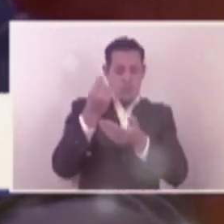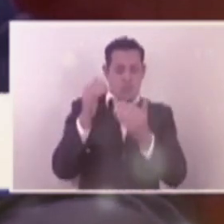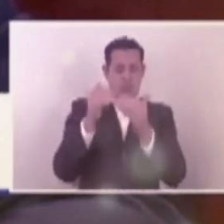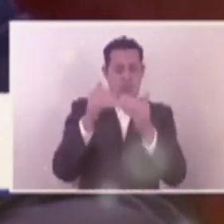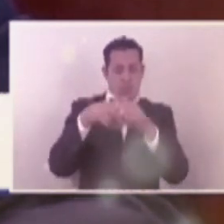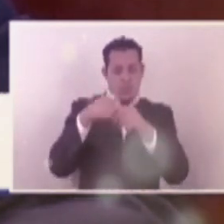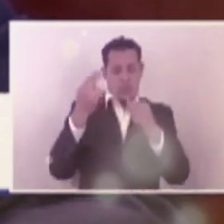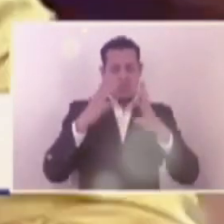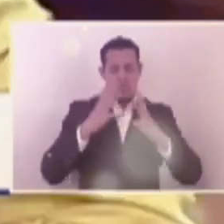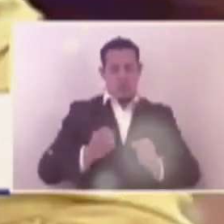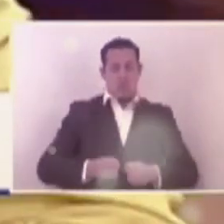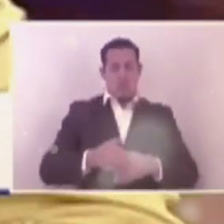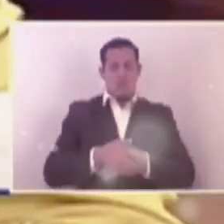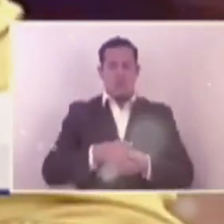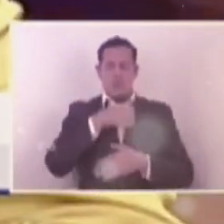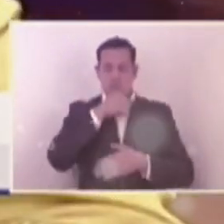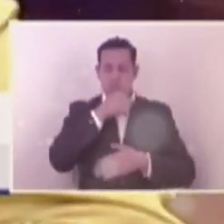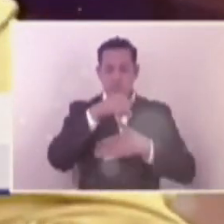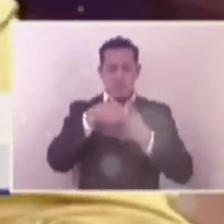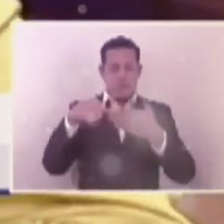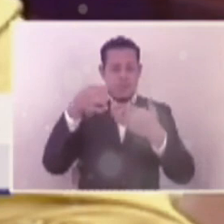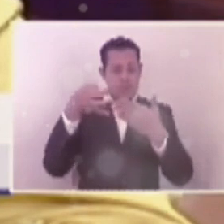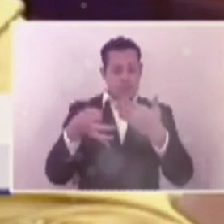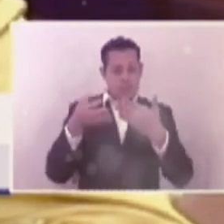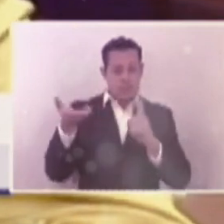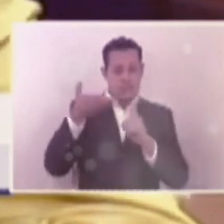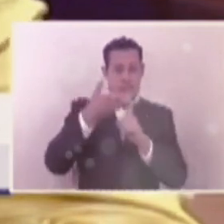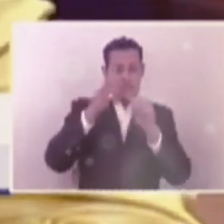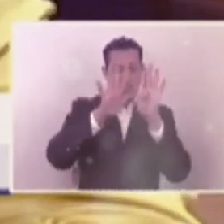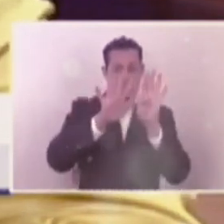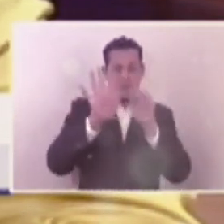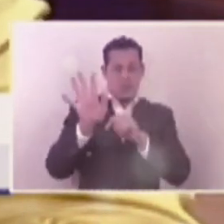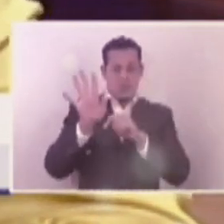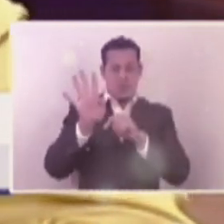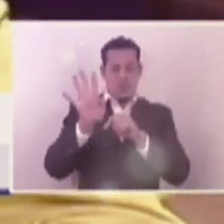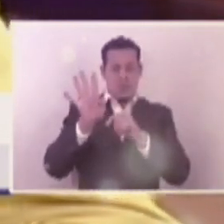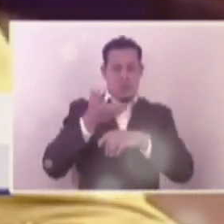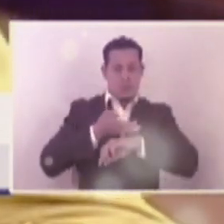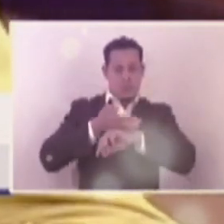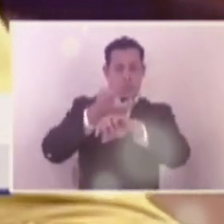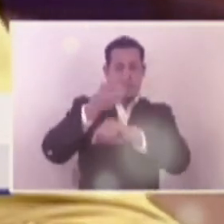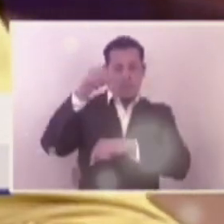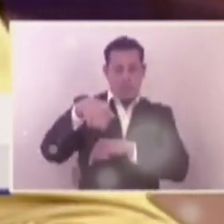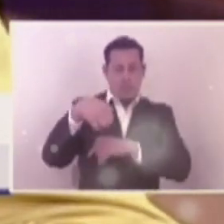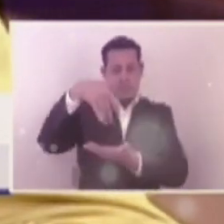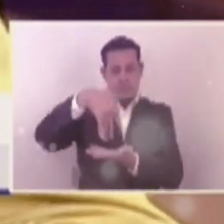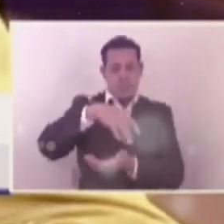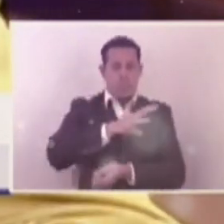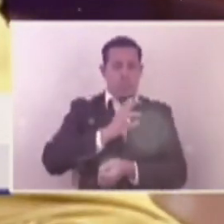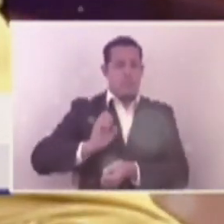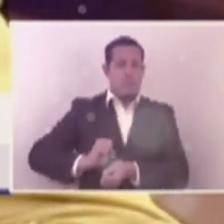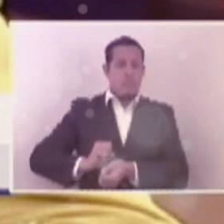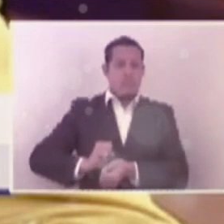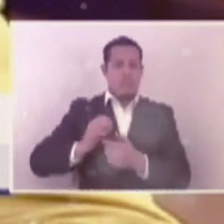Así saqueaban el Estado. La vieja Asamblea Legislativa le dio 94 viajes. Hoy el pueblo